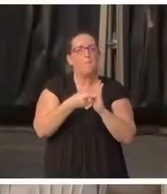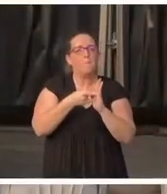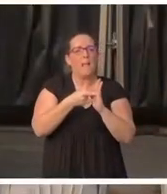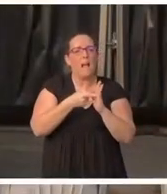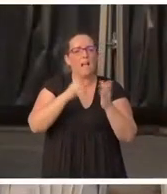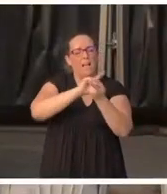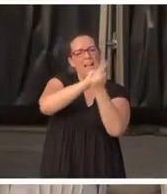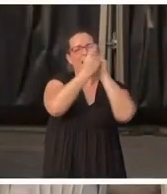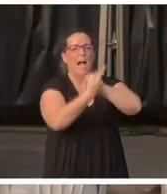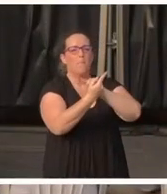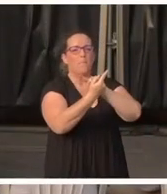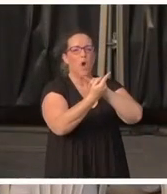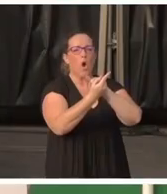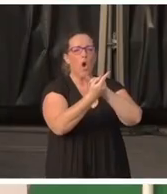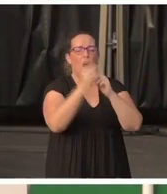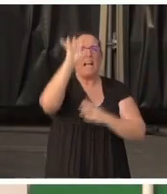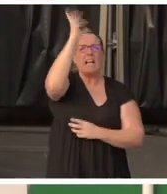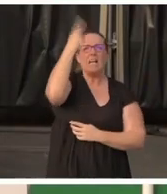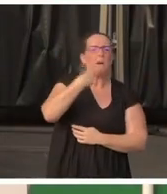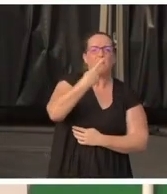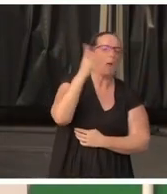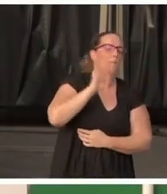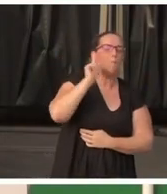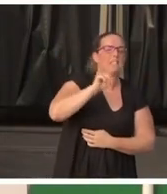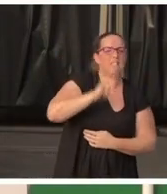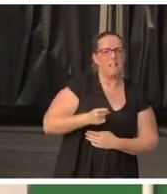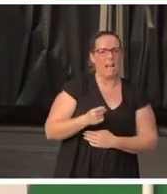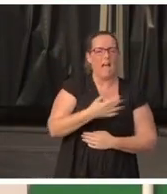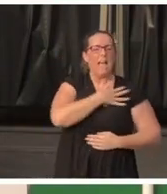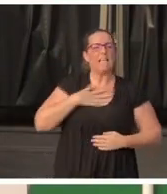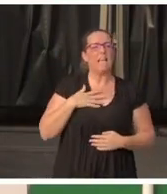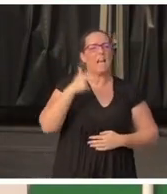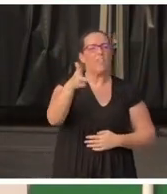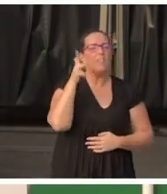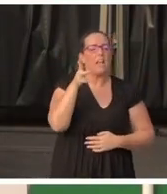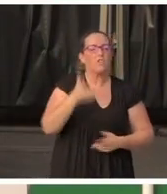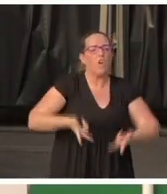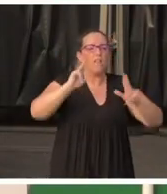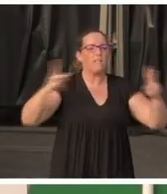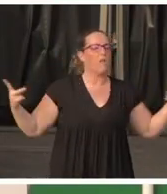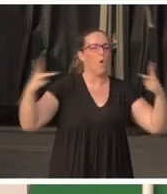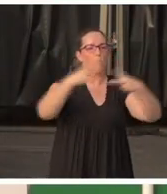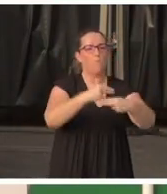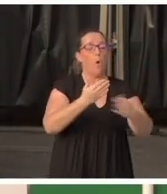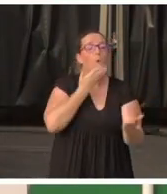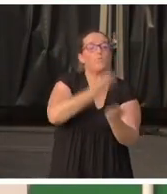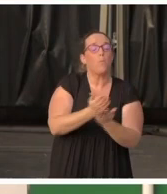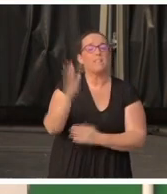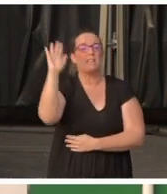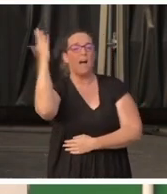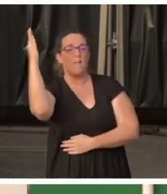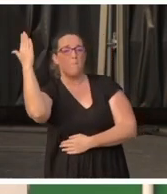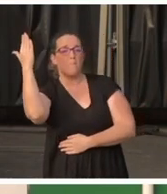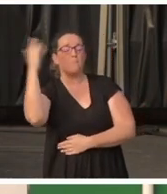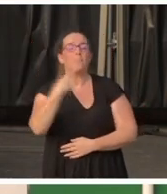climático y nos quieren sin derechos y sin libertades. Han llegado a proponer en el Congreso de los Diputados la